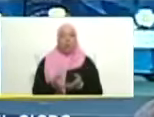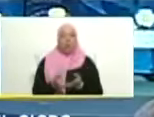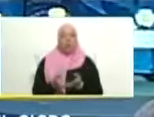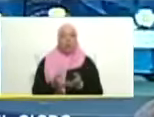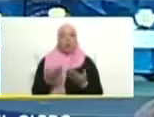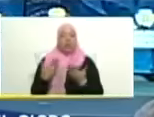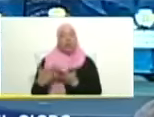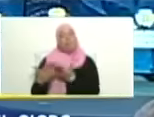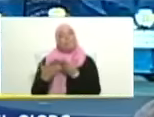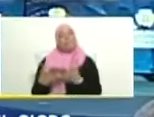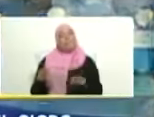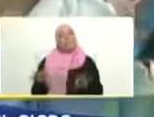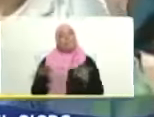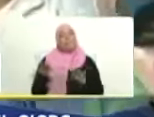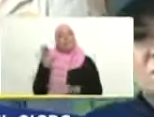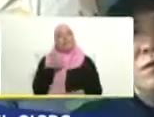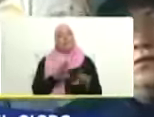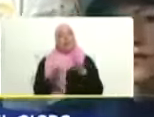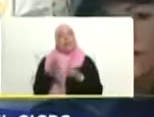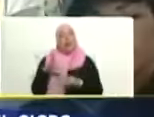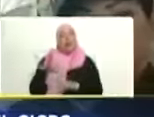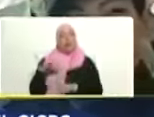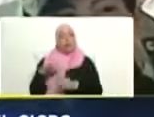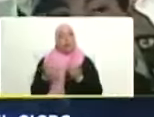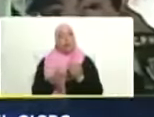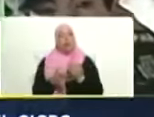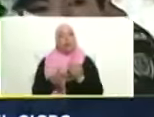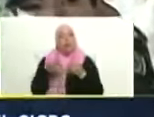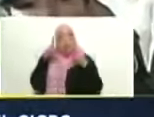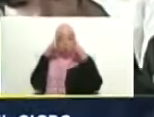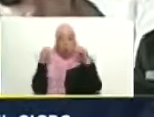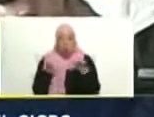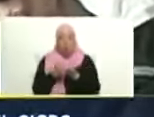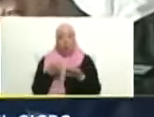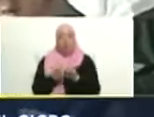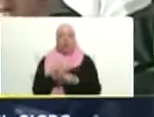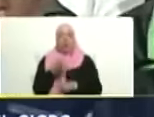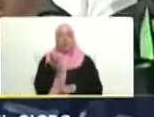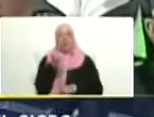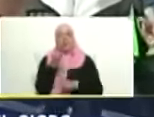la especialización científica, técnica y profesional de los